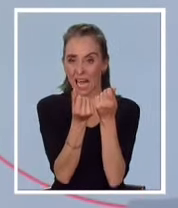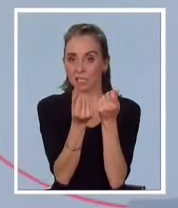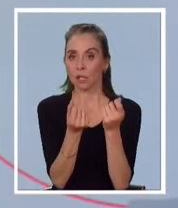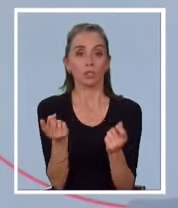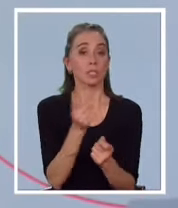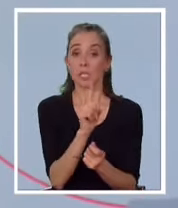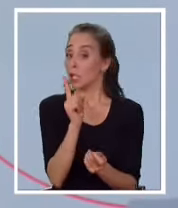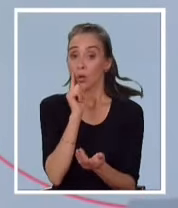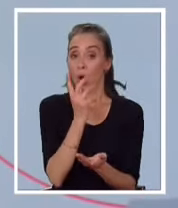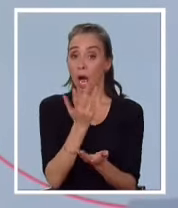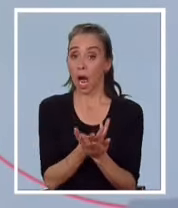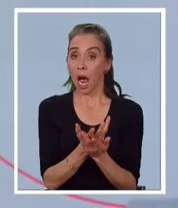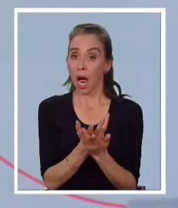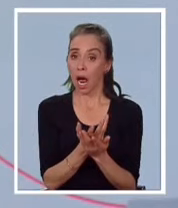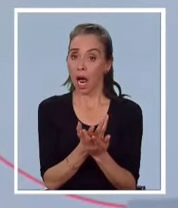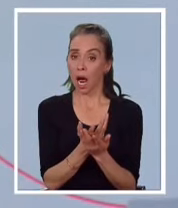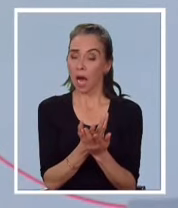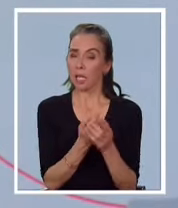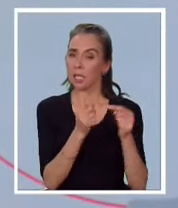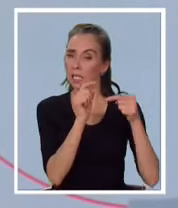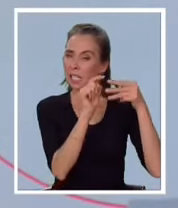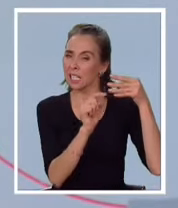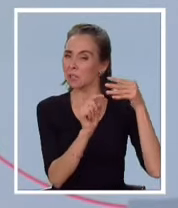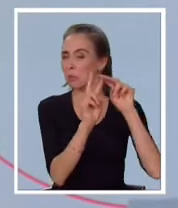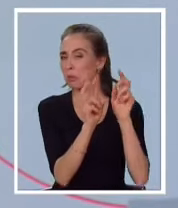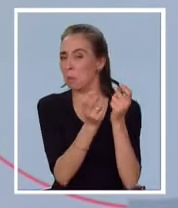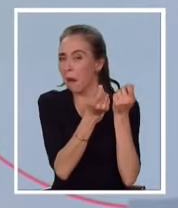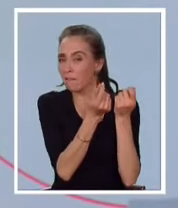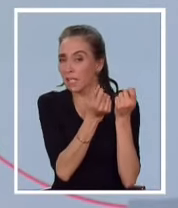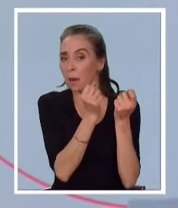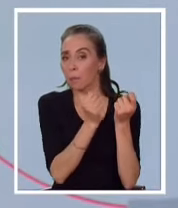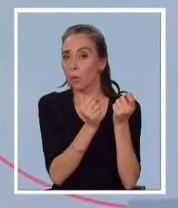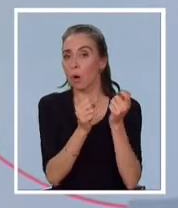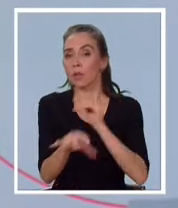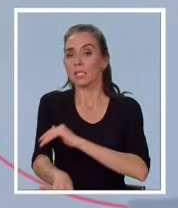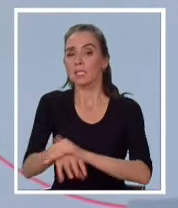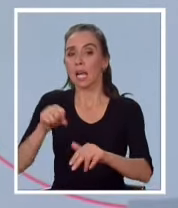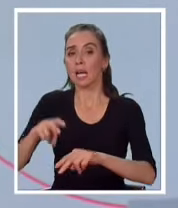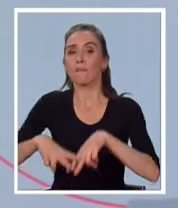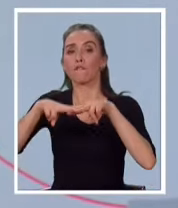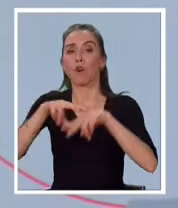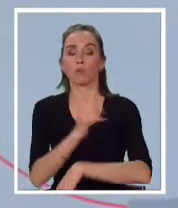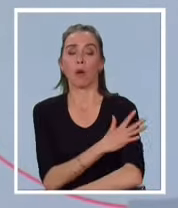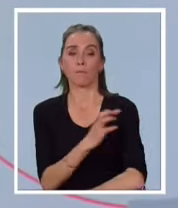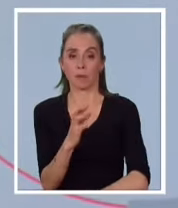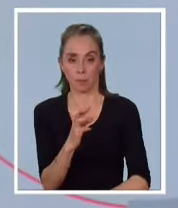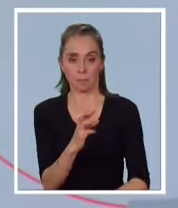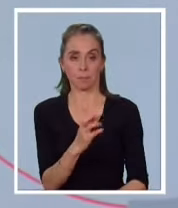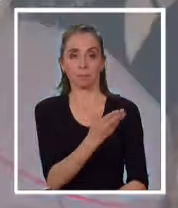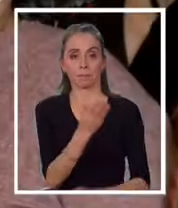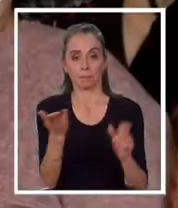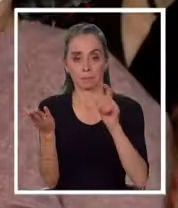no existir estos instrumentos, se podría acudir a los fondos de pensiones. Escuchemos.